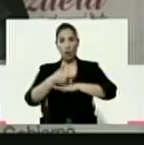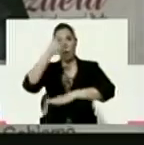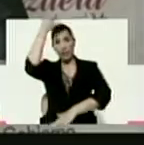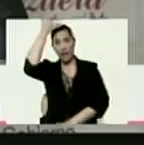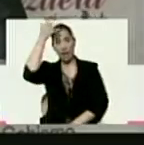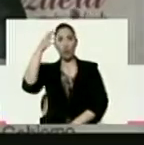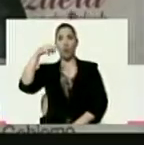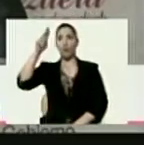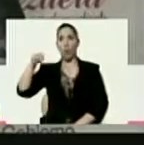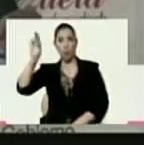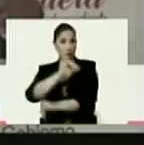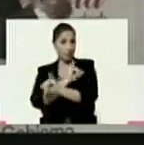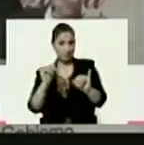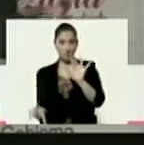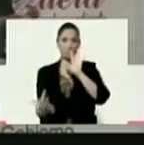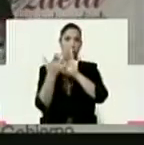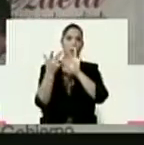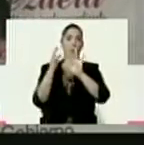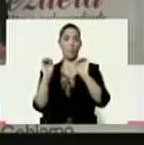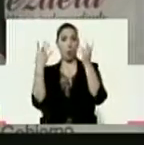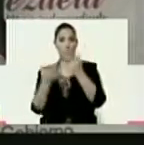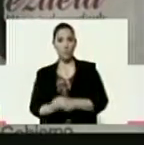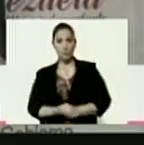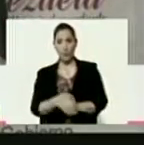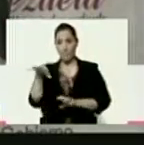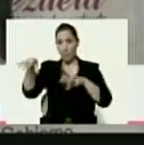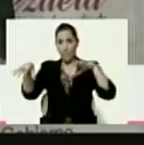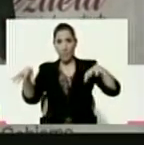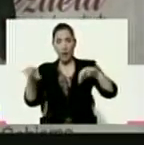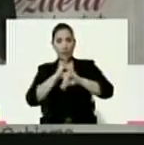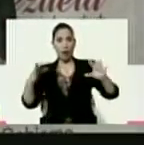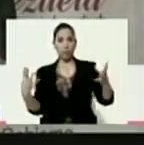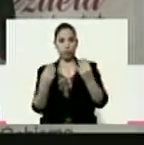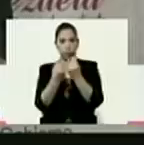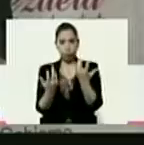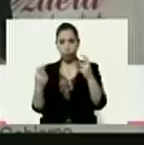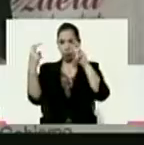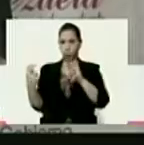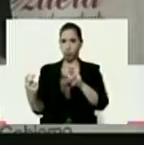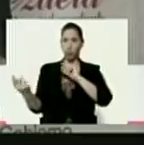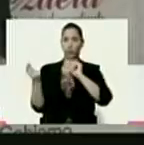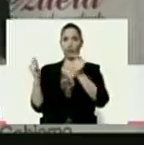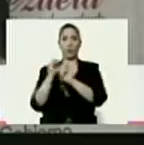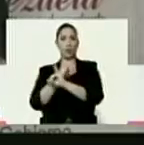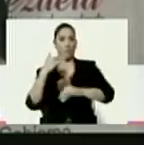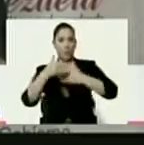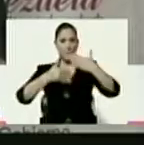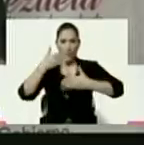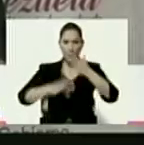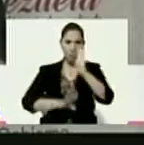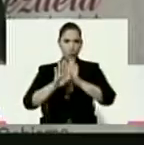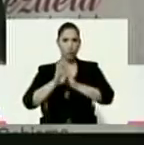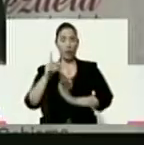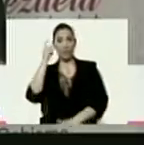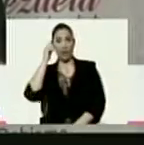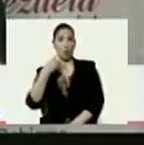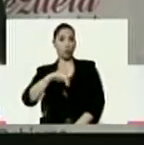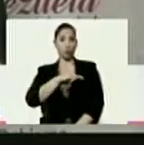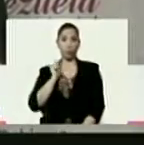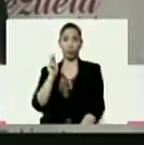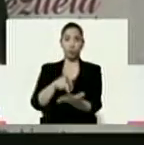Noruega había logrado que las partes nos juntáramos, habíamos avanzado y el día que llegamos a